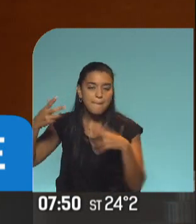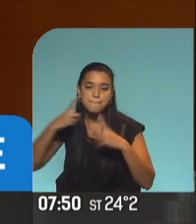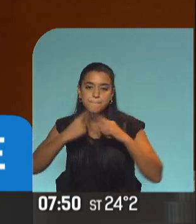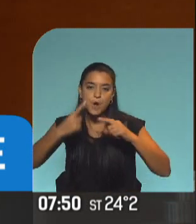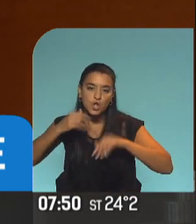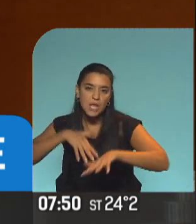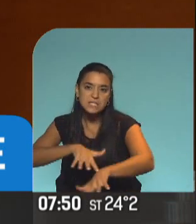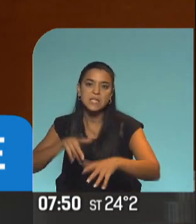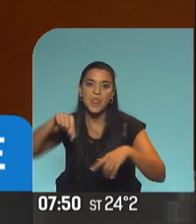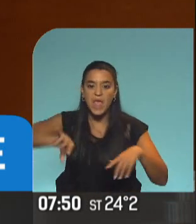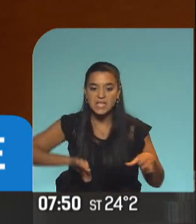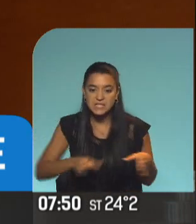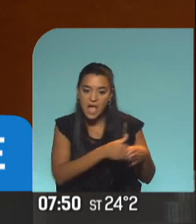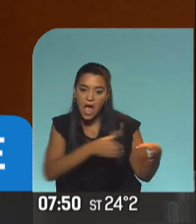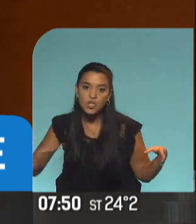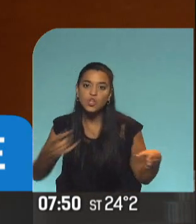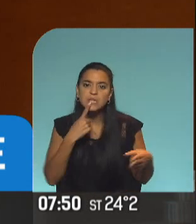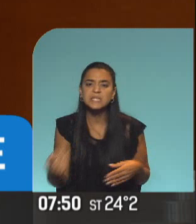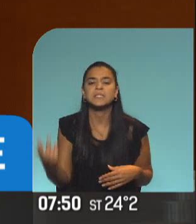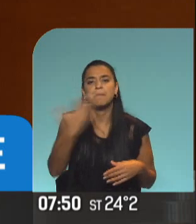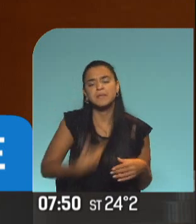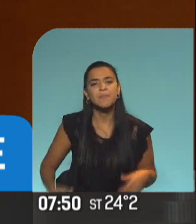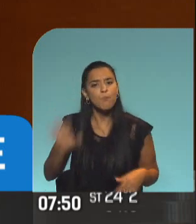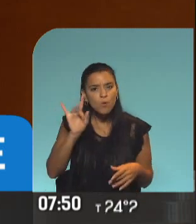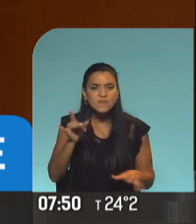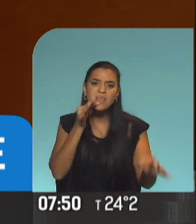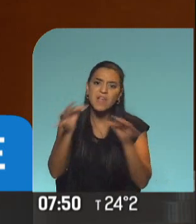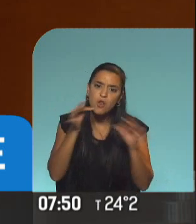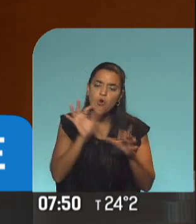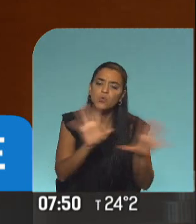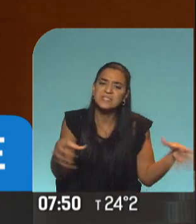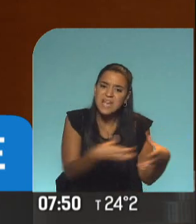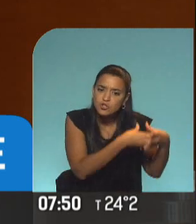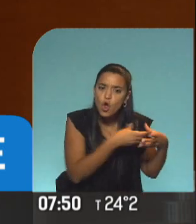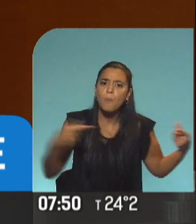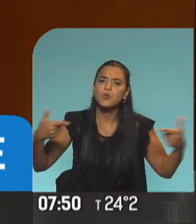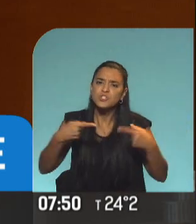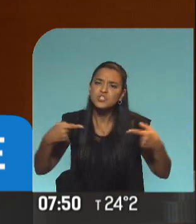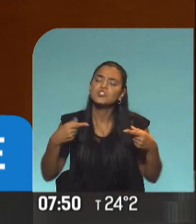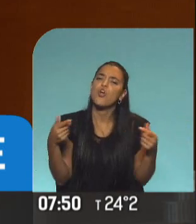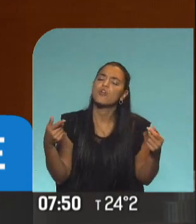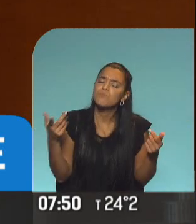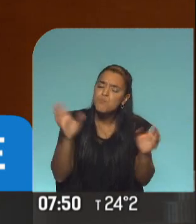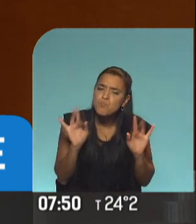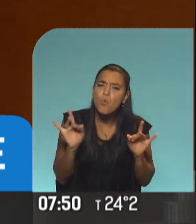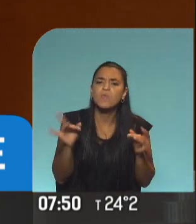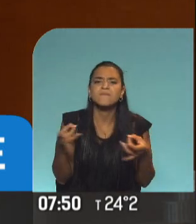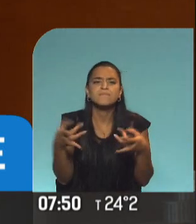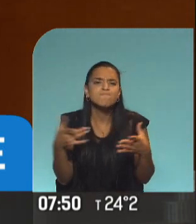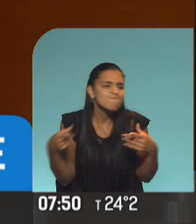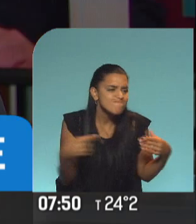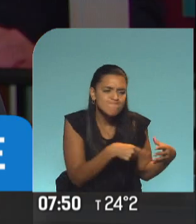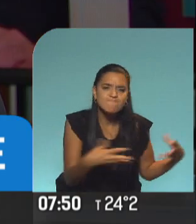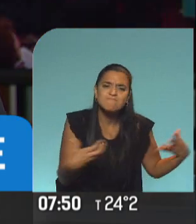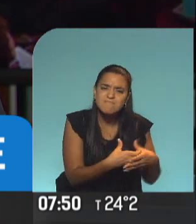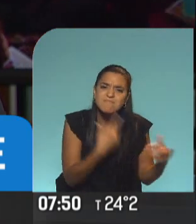todo este año, el presidente reconoce que es muy difícil dialogar, sobre todo con un sector de la oposición que se está radicalizando en un año electoral. Sí, bueno,